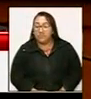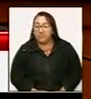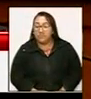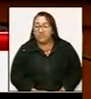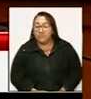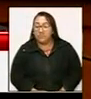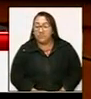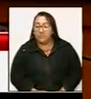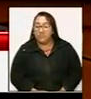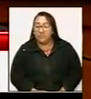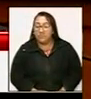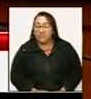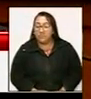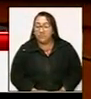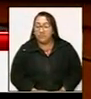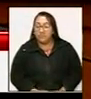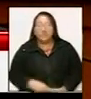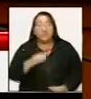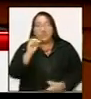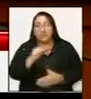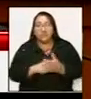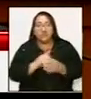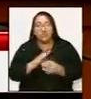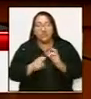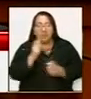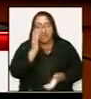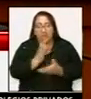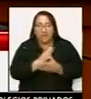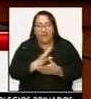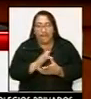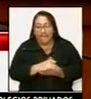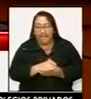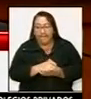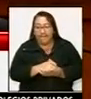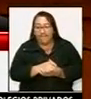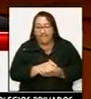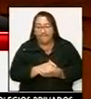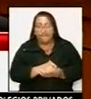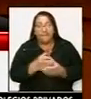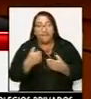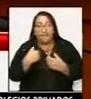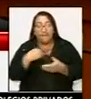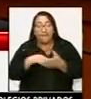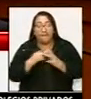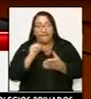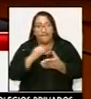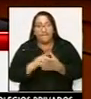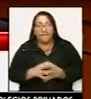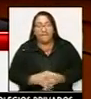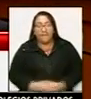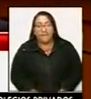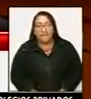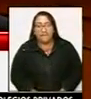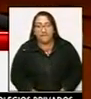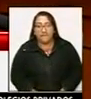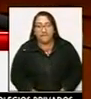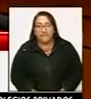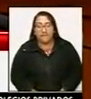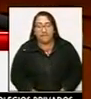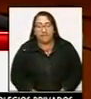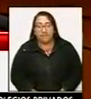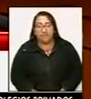endurecer las leyes para sancionar a los infractores. Lo que debemos poner en conocimiento a nuestro